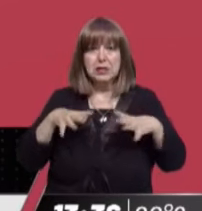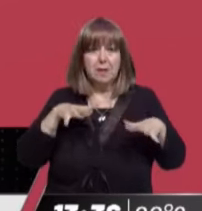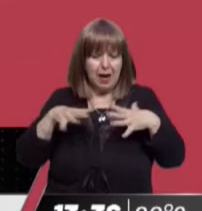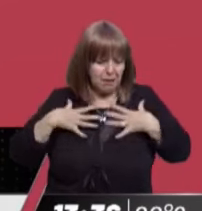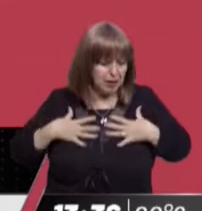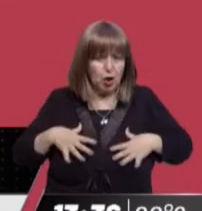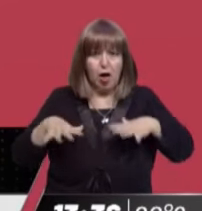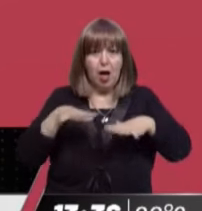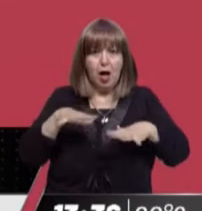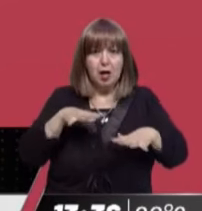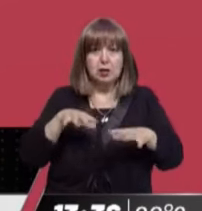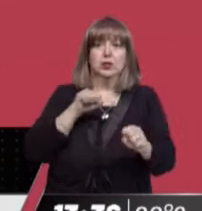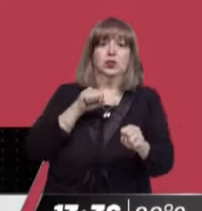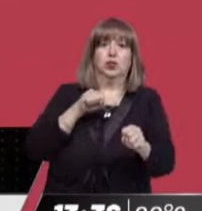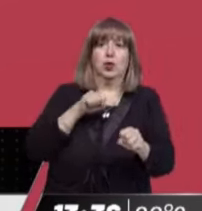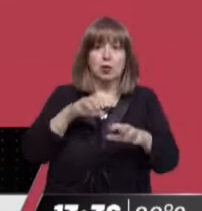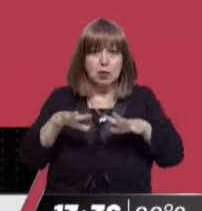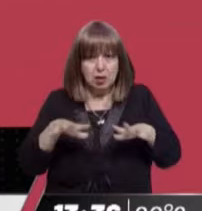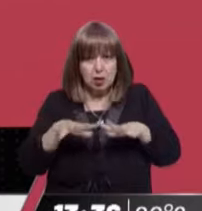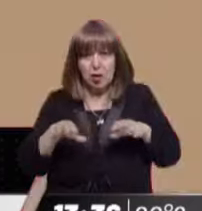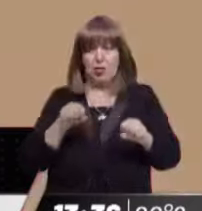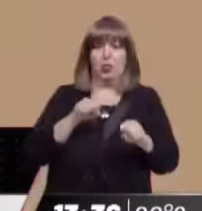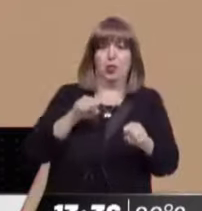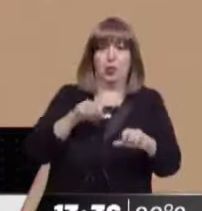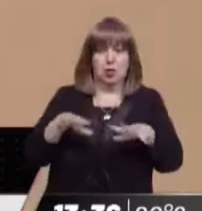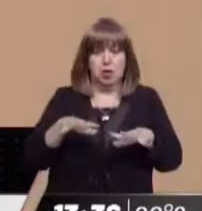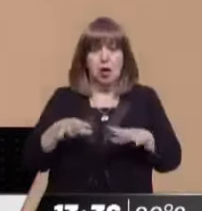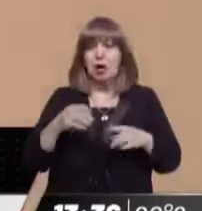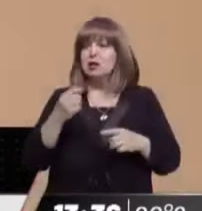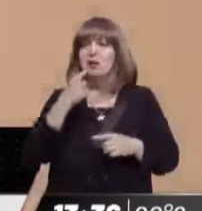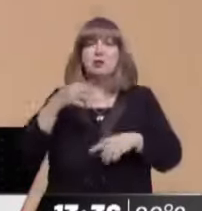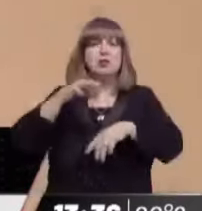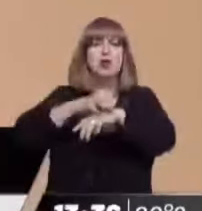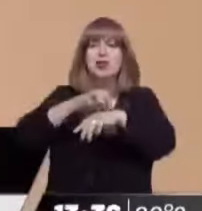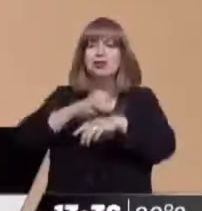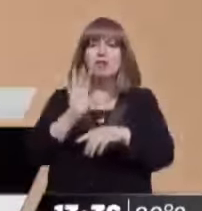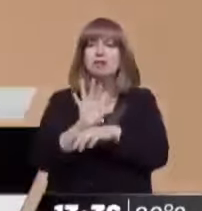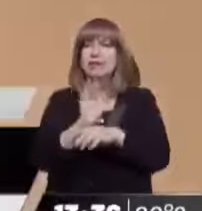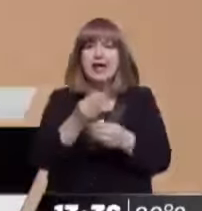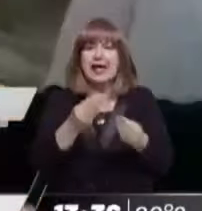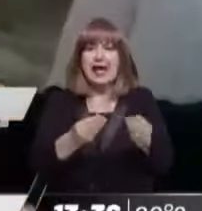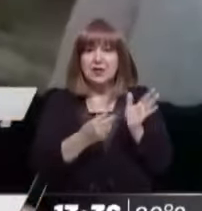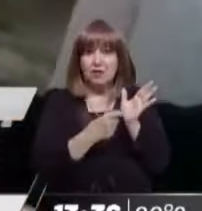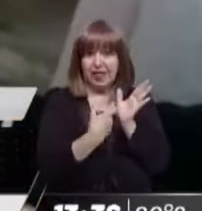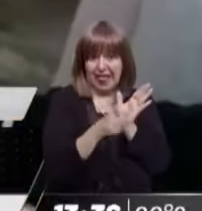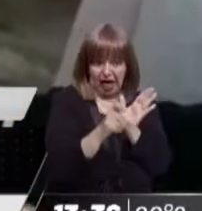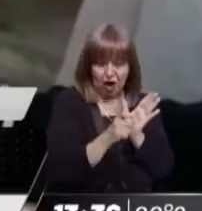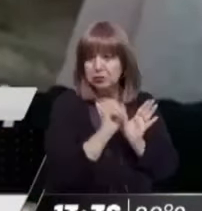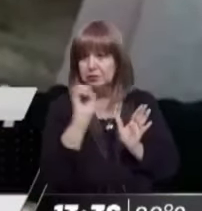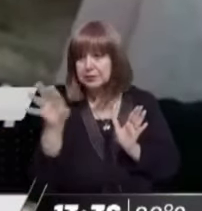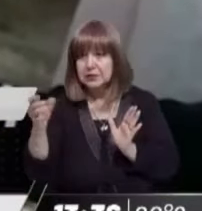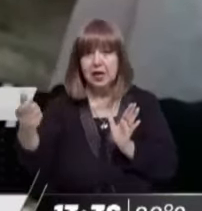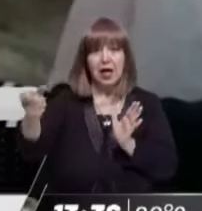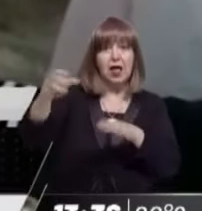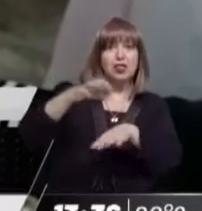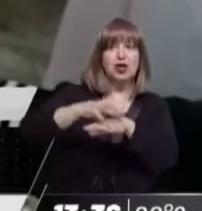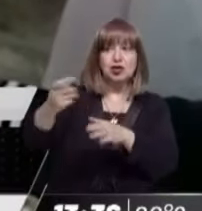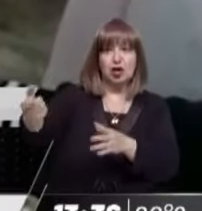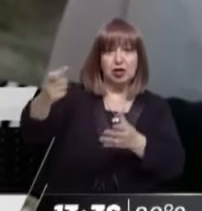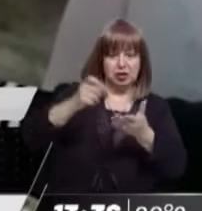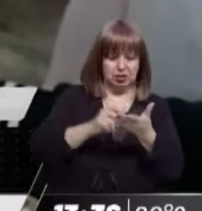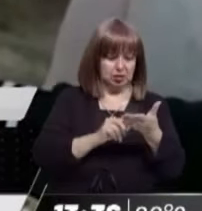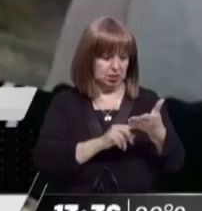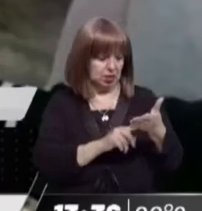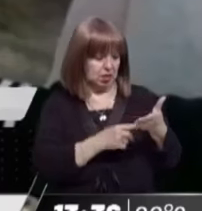temblaban, tenían espasmos muy fuertes o en intoxicación. Ve el videíto y me informa de que sí, que